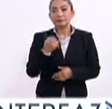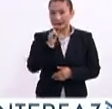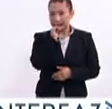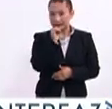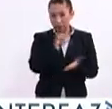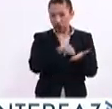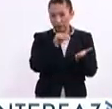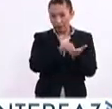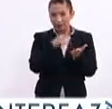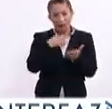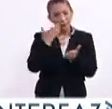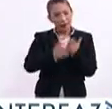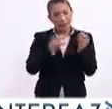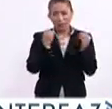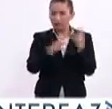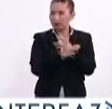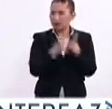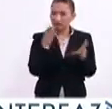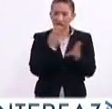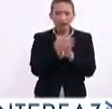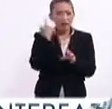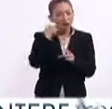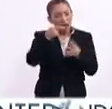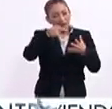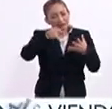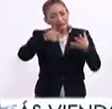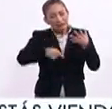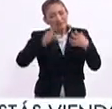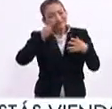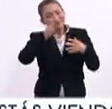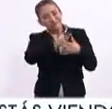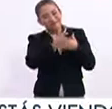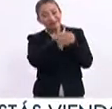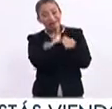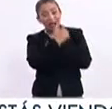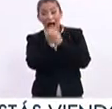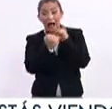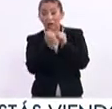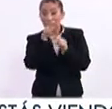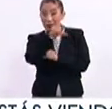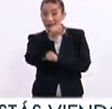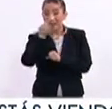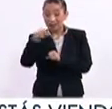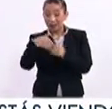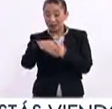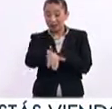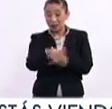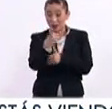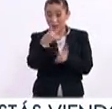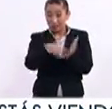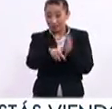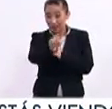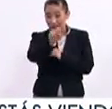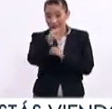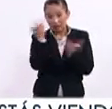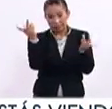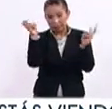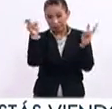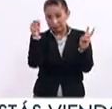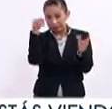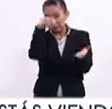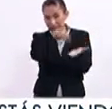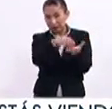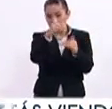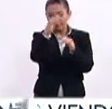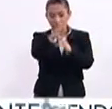todavía con grandes retos por cumplir en el horizonte del año 2030, que es la agenda que se ha